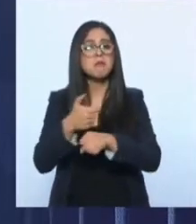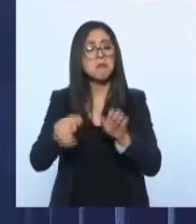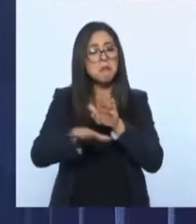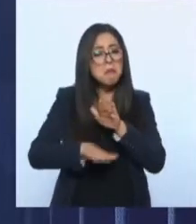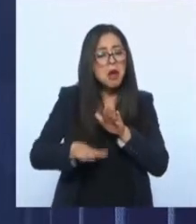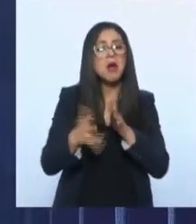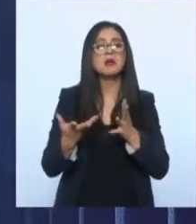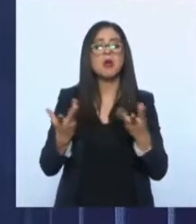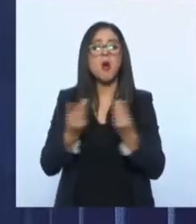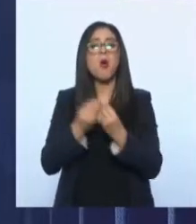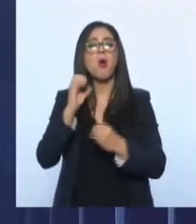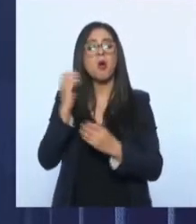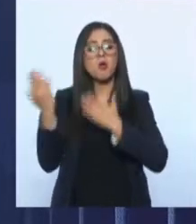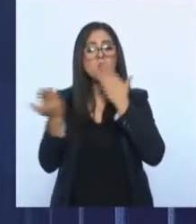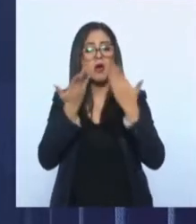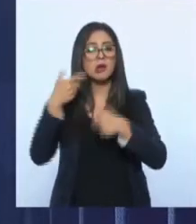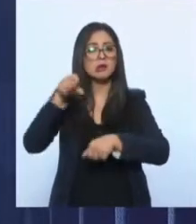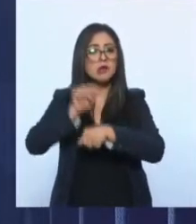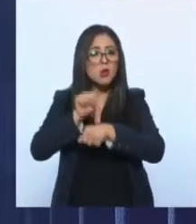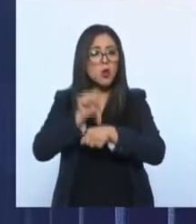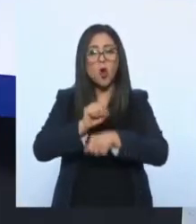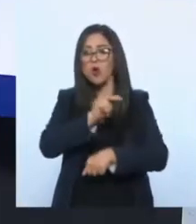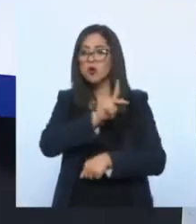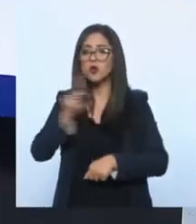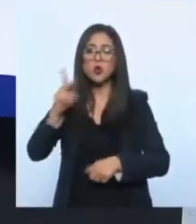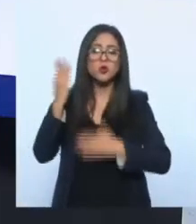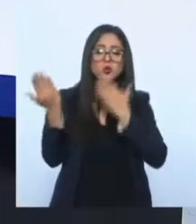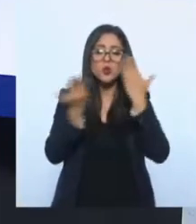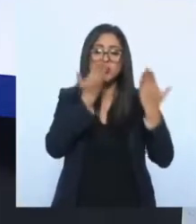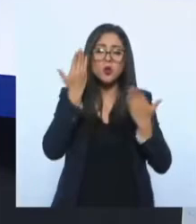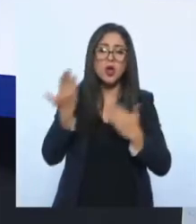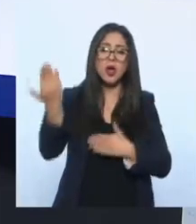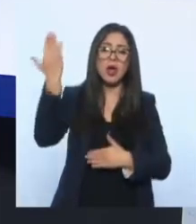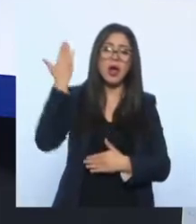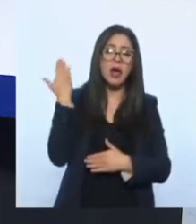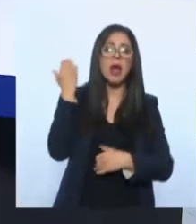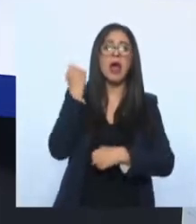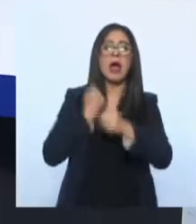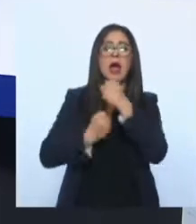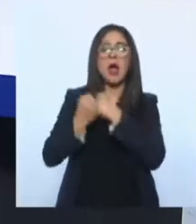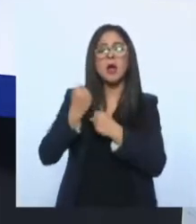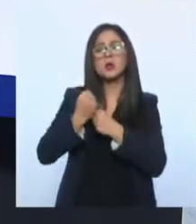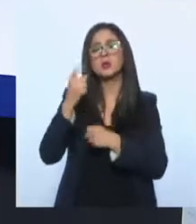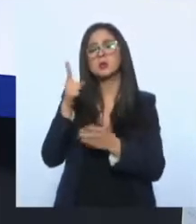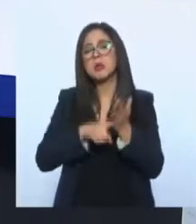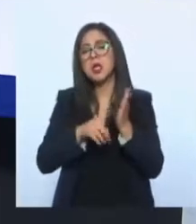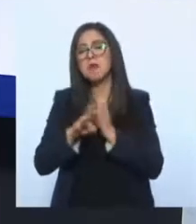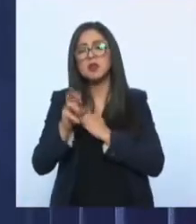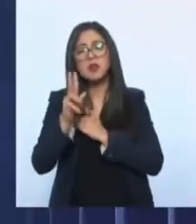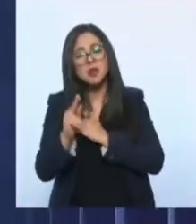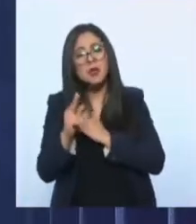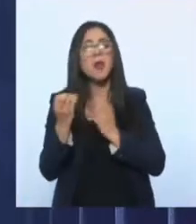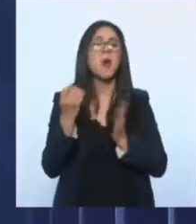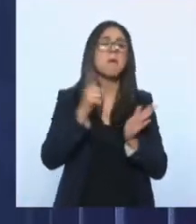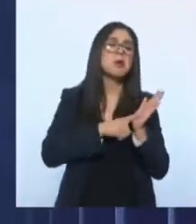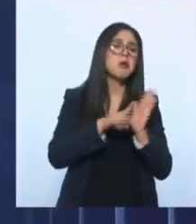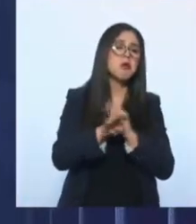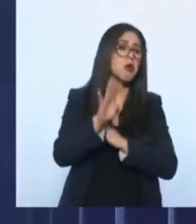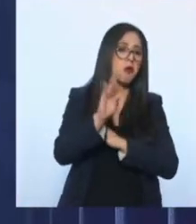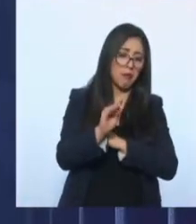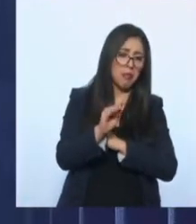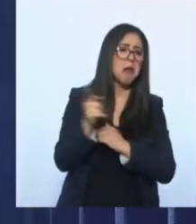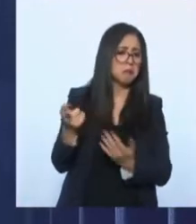de secundaria en instituciones públicas. En los años 80 y 90. Sí es verdad, hubo un boom de todas